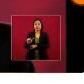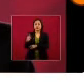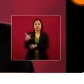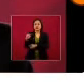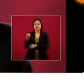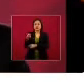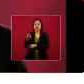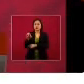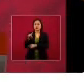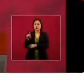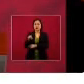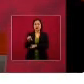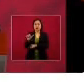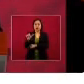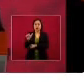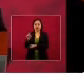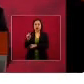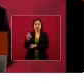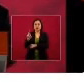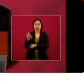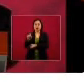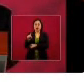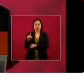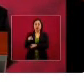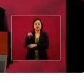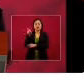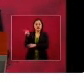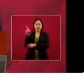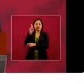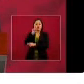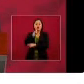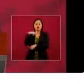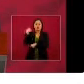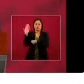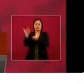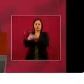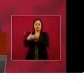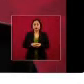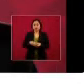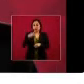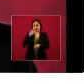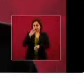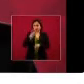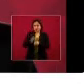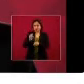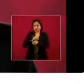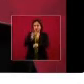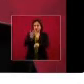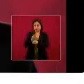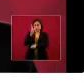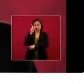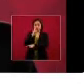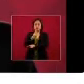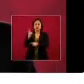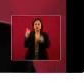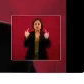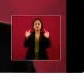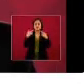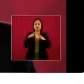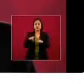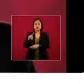qué tal compás muy buenos días tardes y noches pues como ustedes ya se habrán enterado